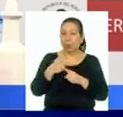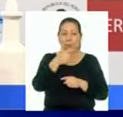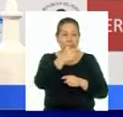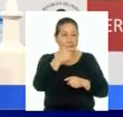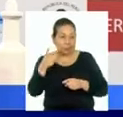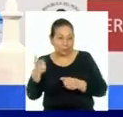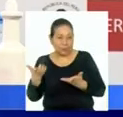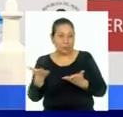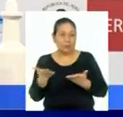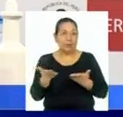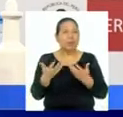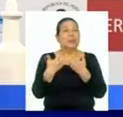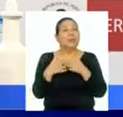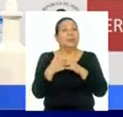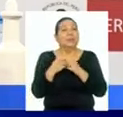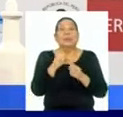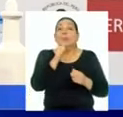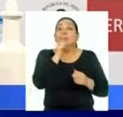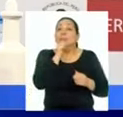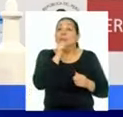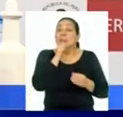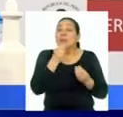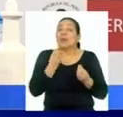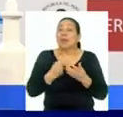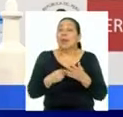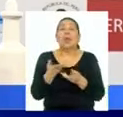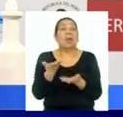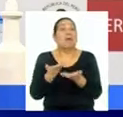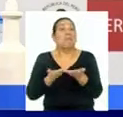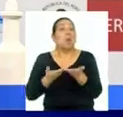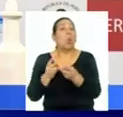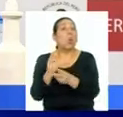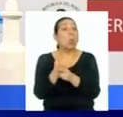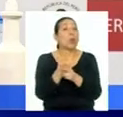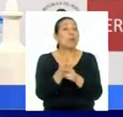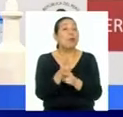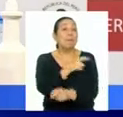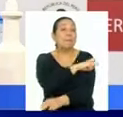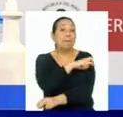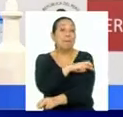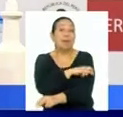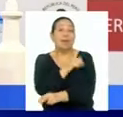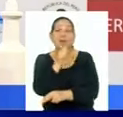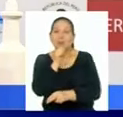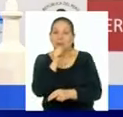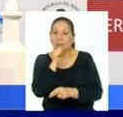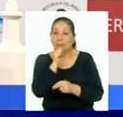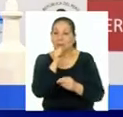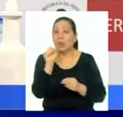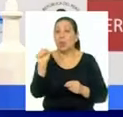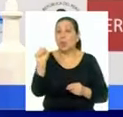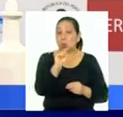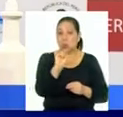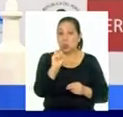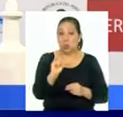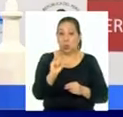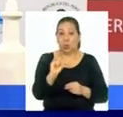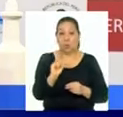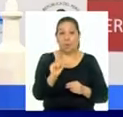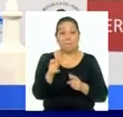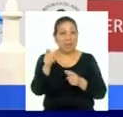las operaciones de las empresas privadas que prestan servicios de seguridad. La Superintendencia Nacional